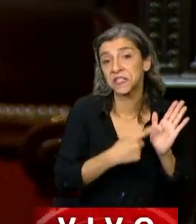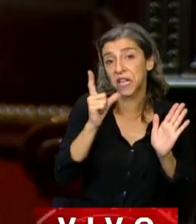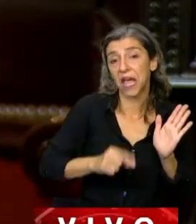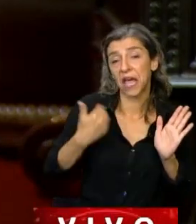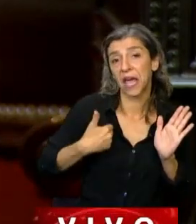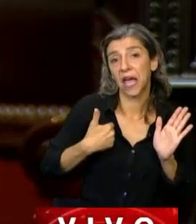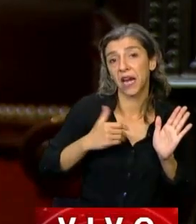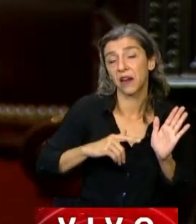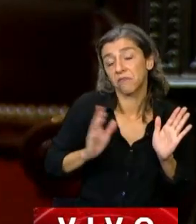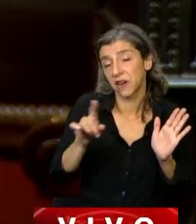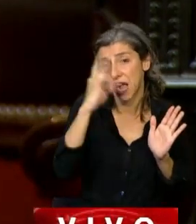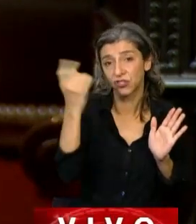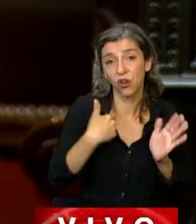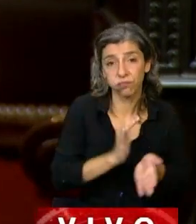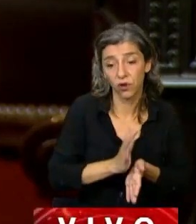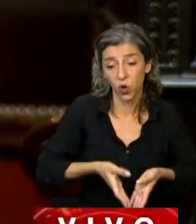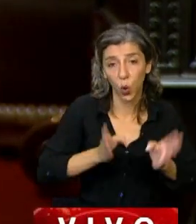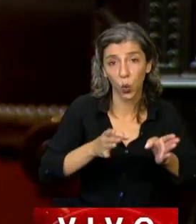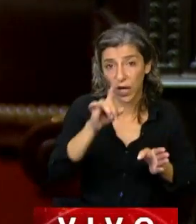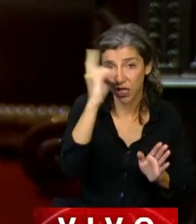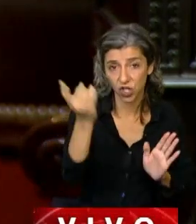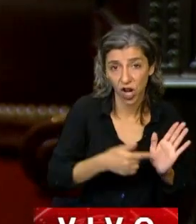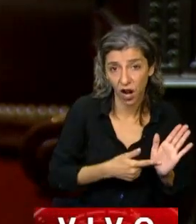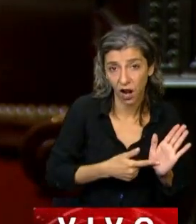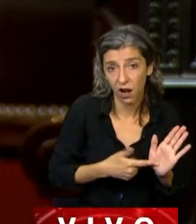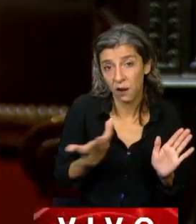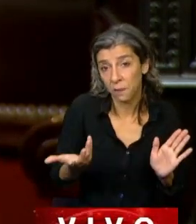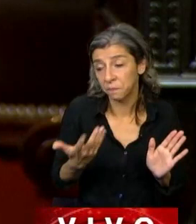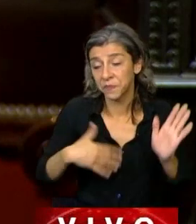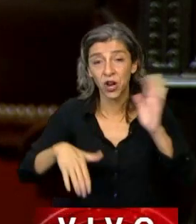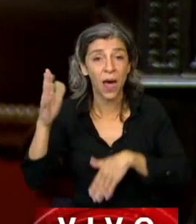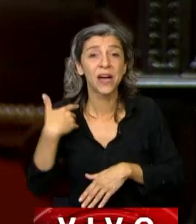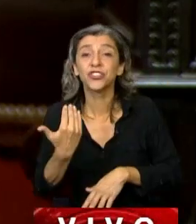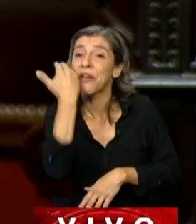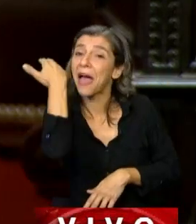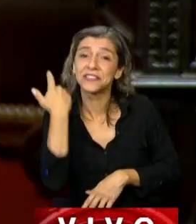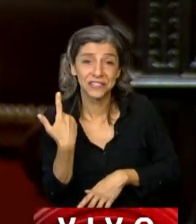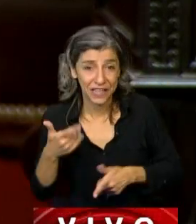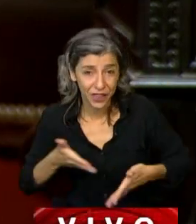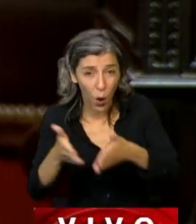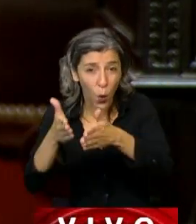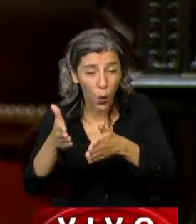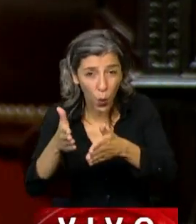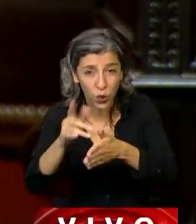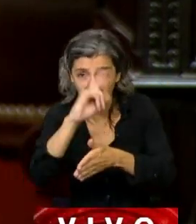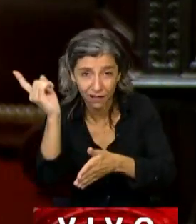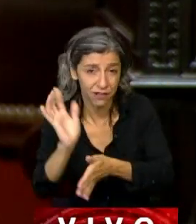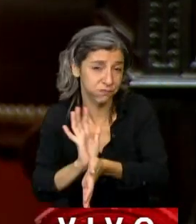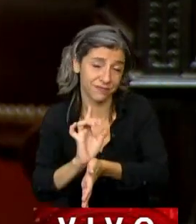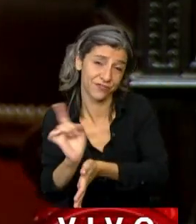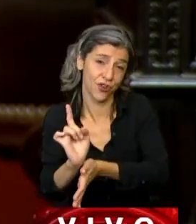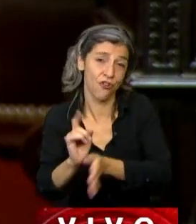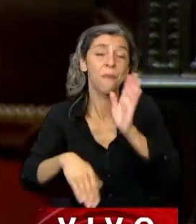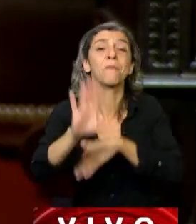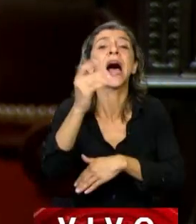es decir, en las rutas nacionales. Pero paradójicamente los datos muestran que la mayor cantidad de accidentes ocurren en las rutas provinciales y en las